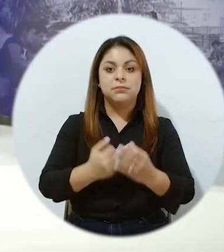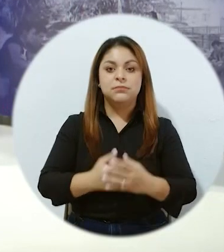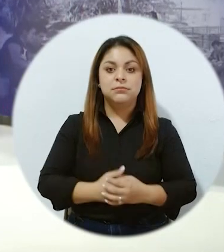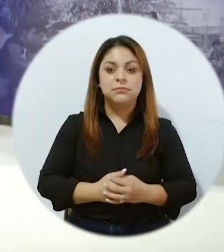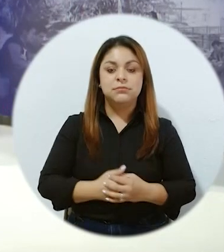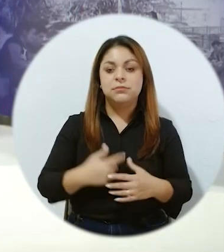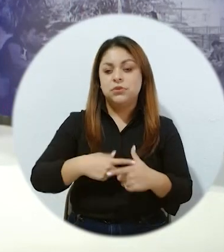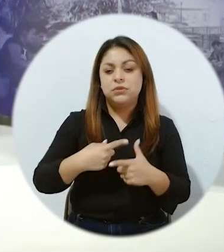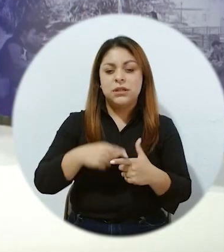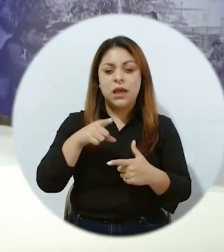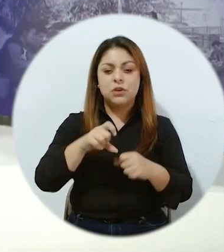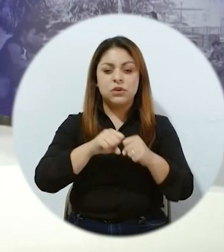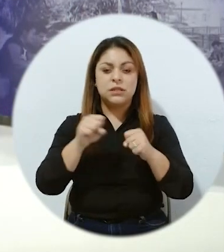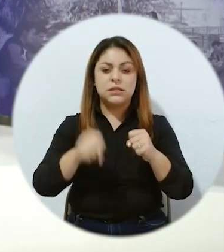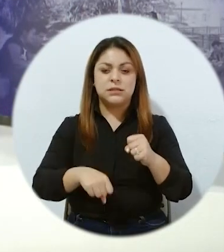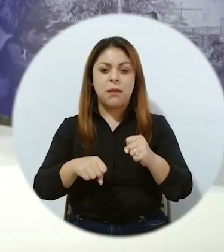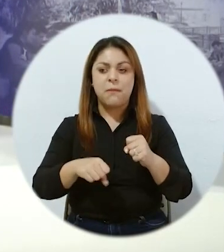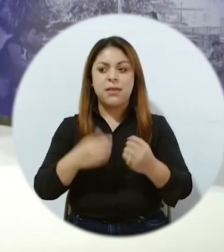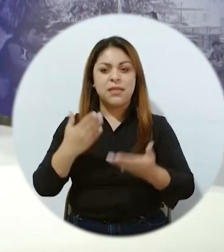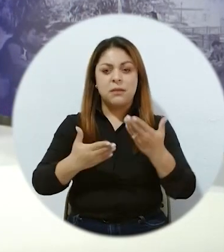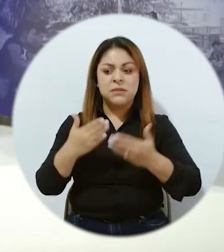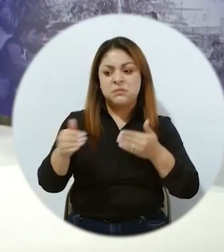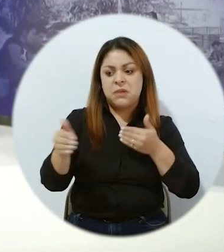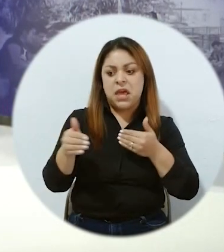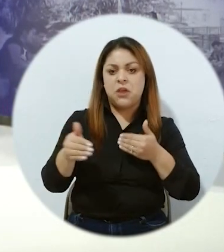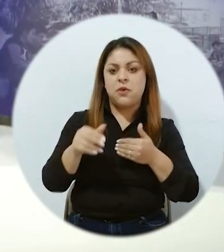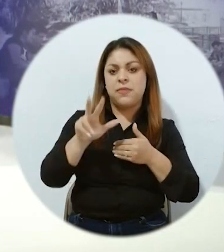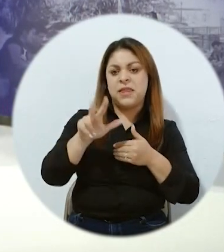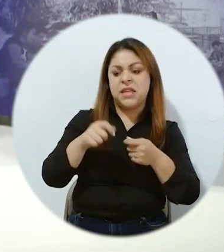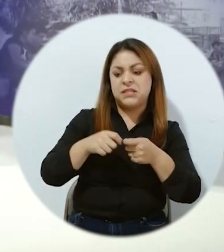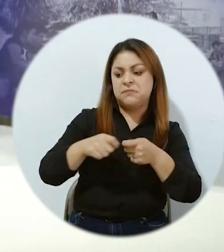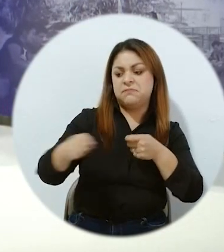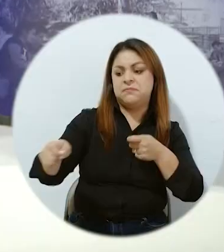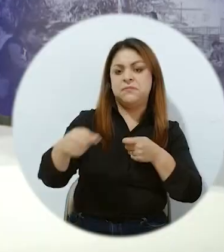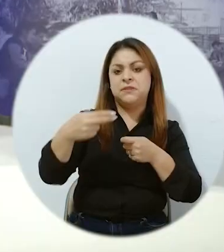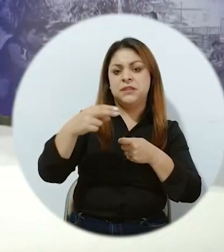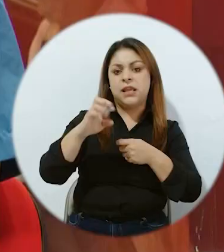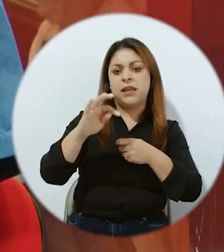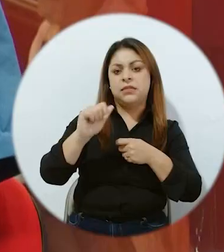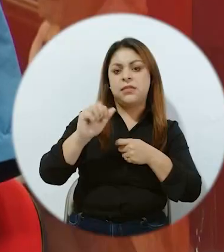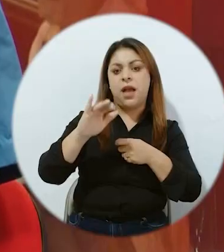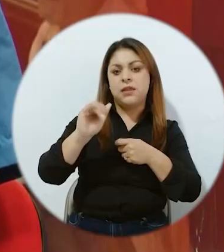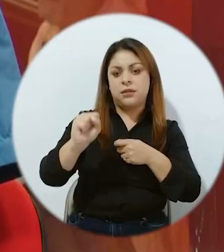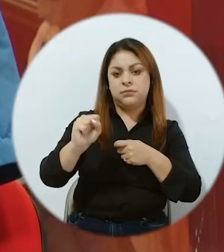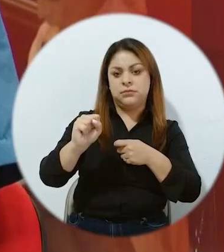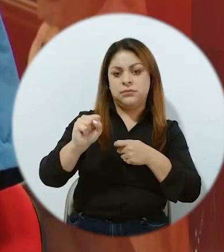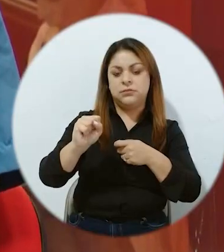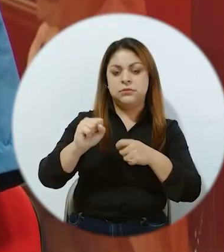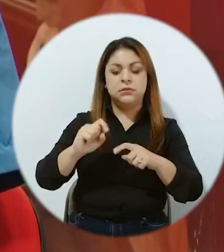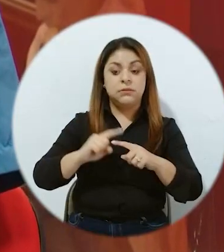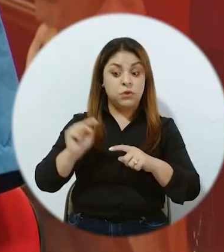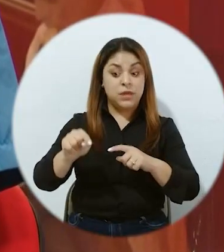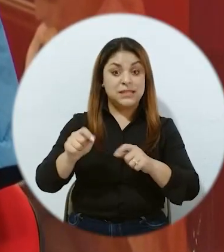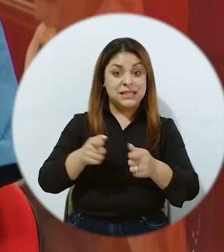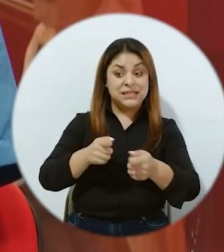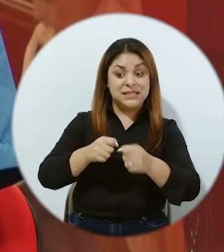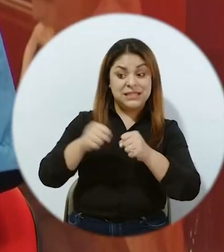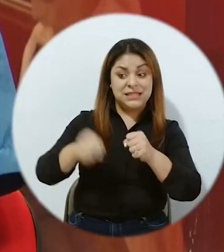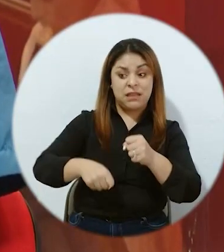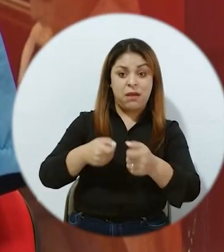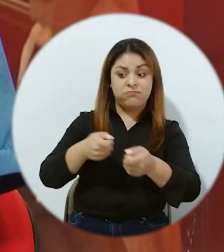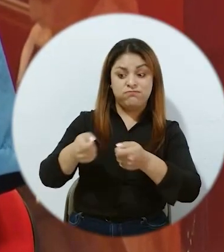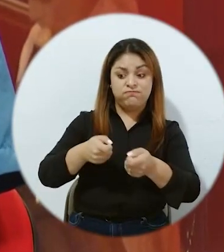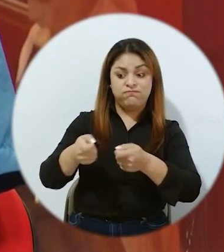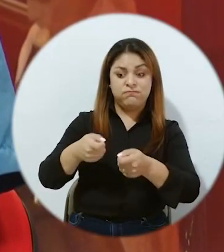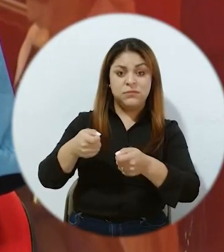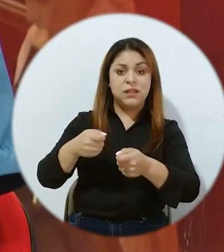son sistemas quizás de no más de 3 hectáreas de extensión y un sistema manejado